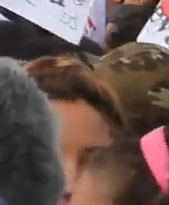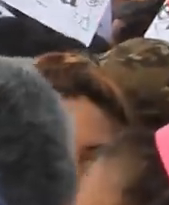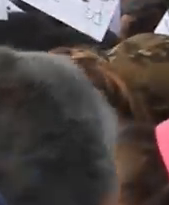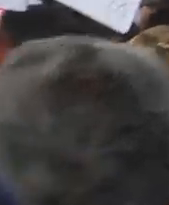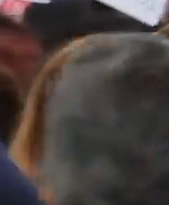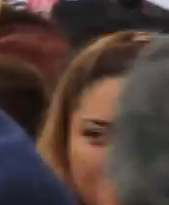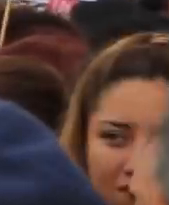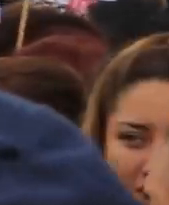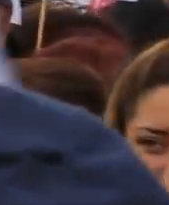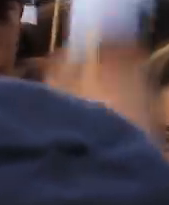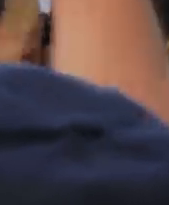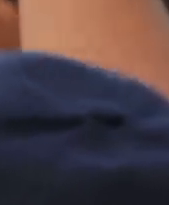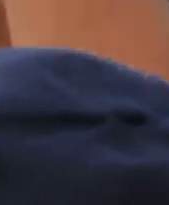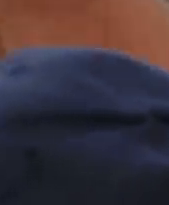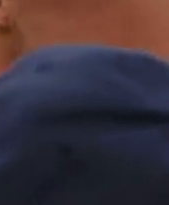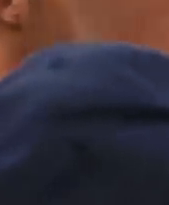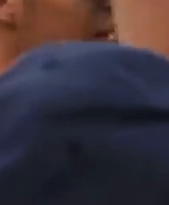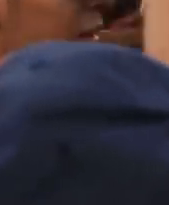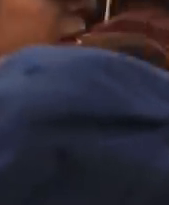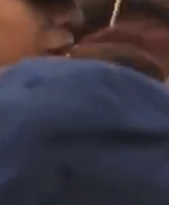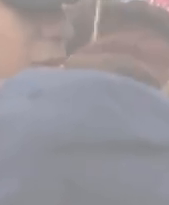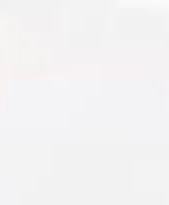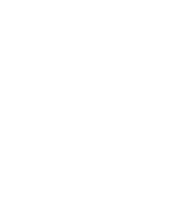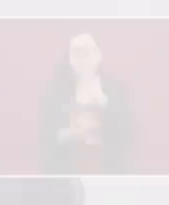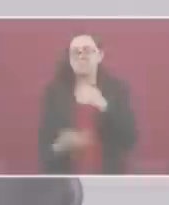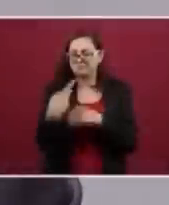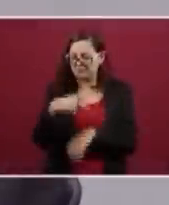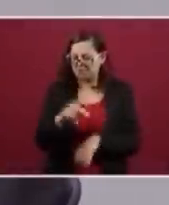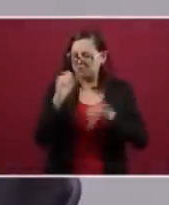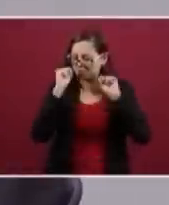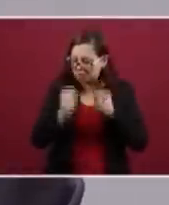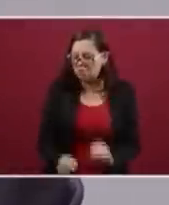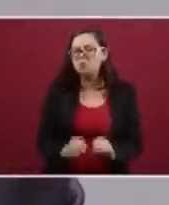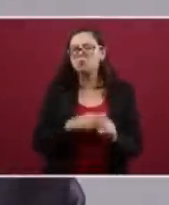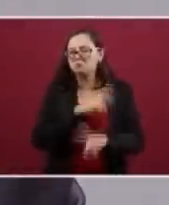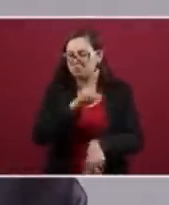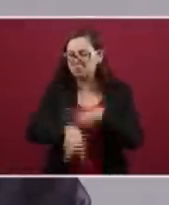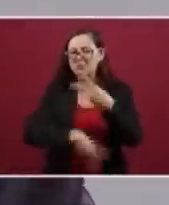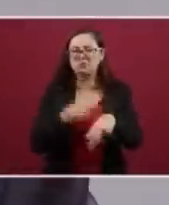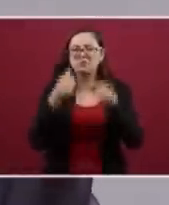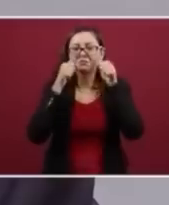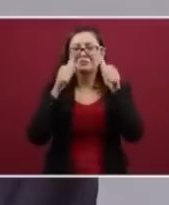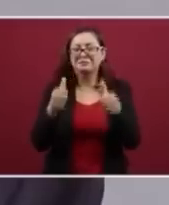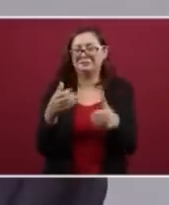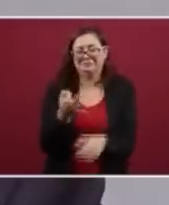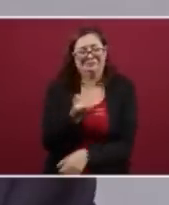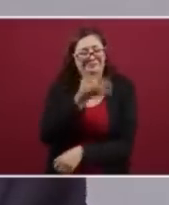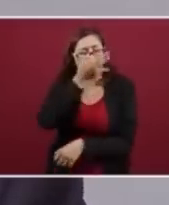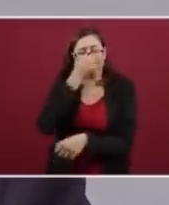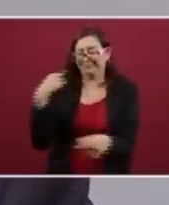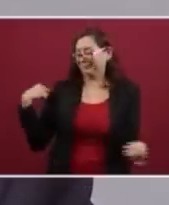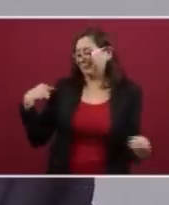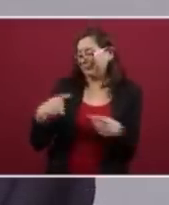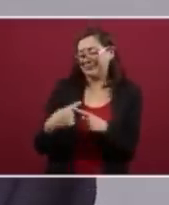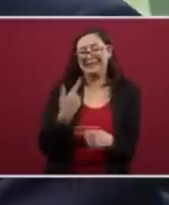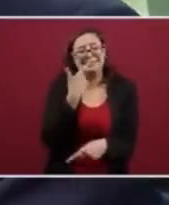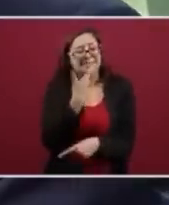pobre, entre otros en beneficio de los mexicanos. A 7 meses de haber iniciado el